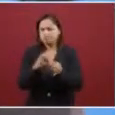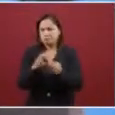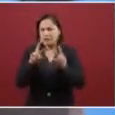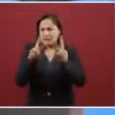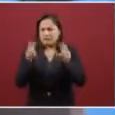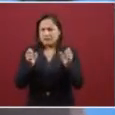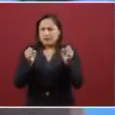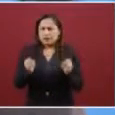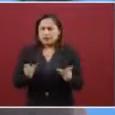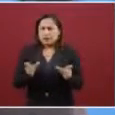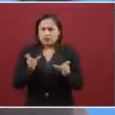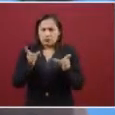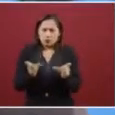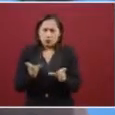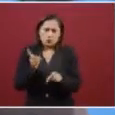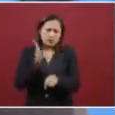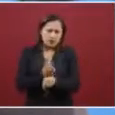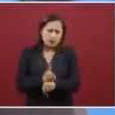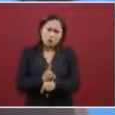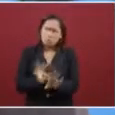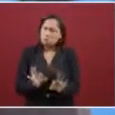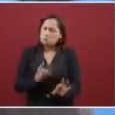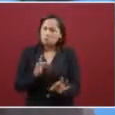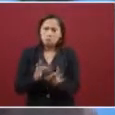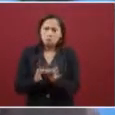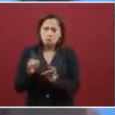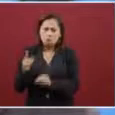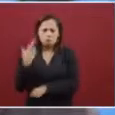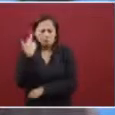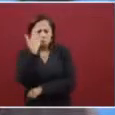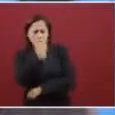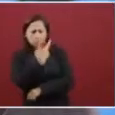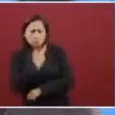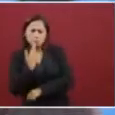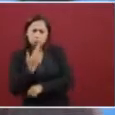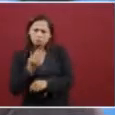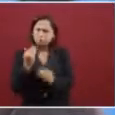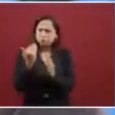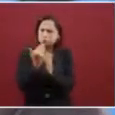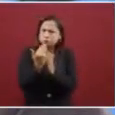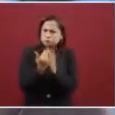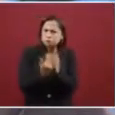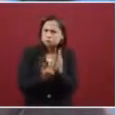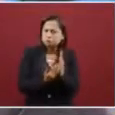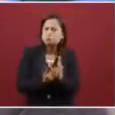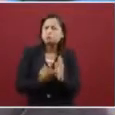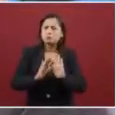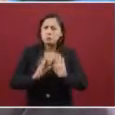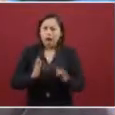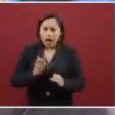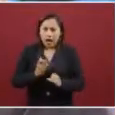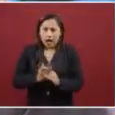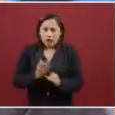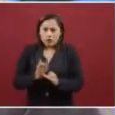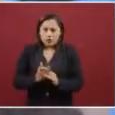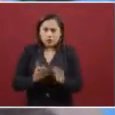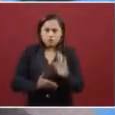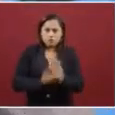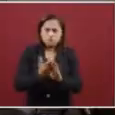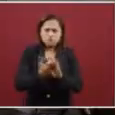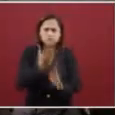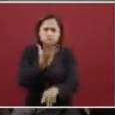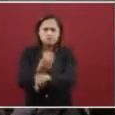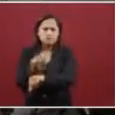y se harán las adecuaciones y las instalaciones aeroportuarias necesarias para una completa seguridad y una